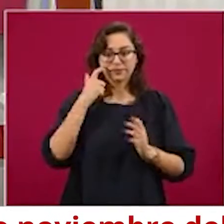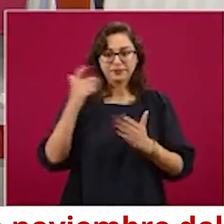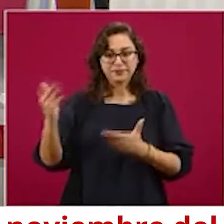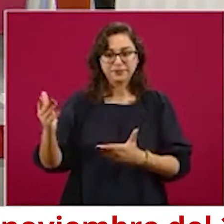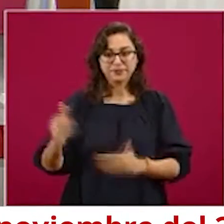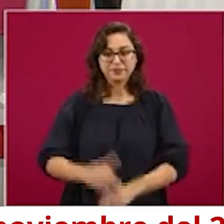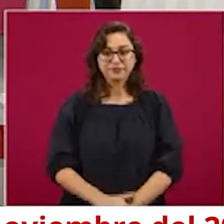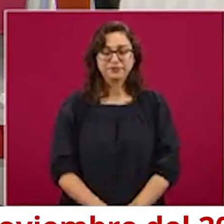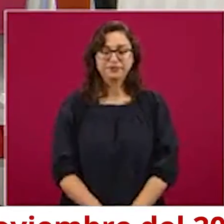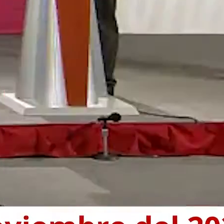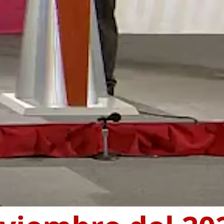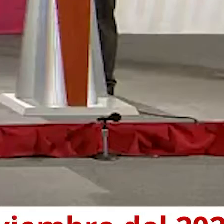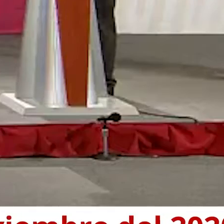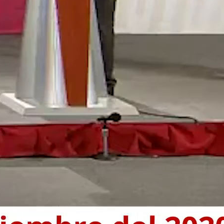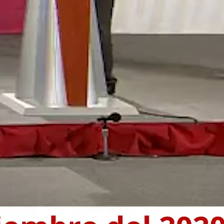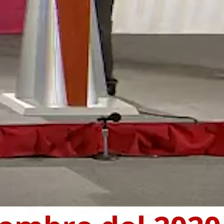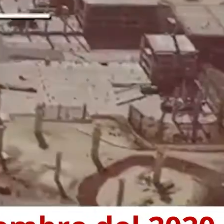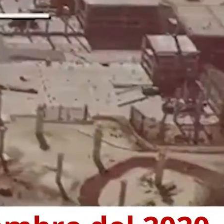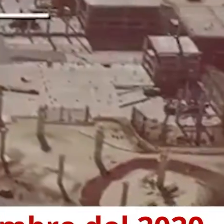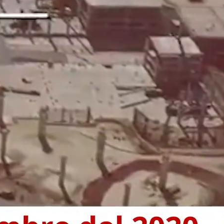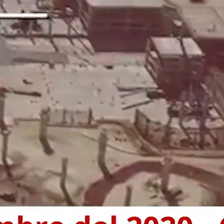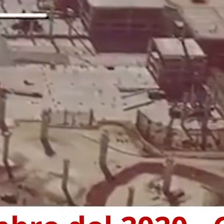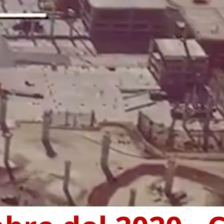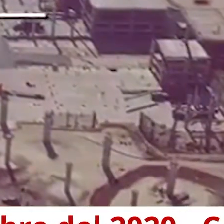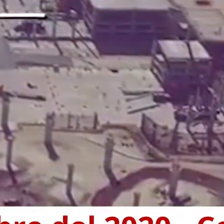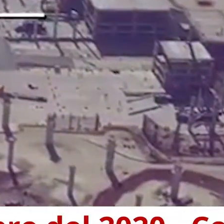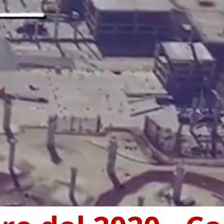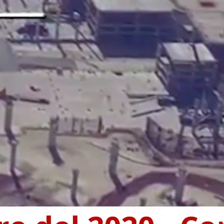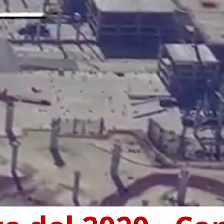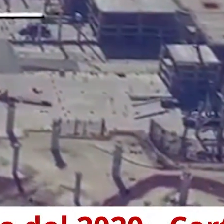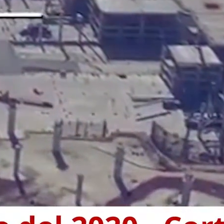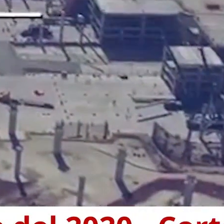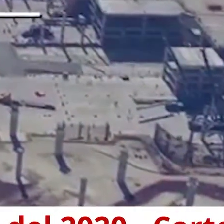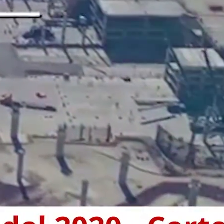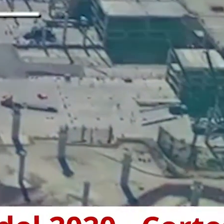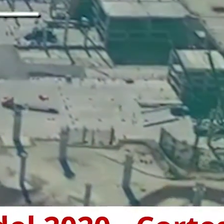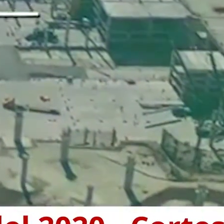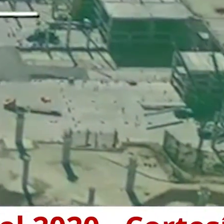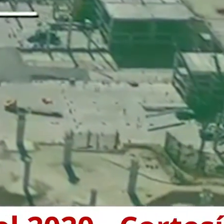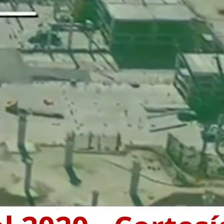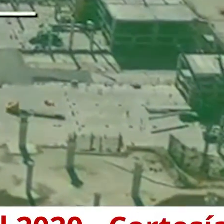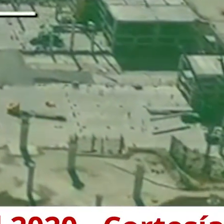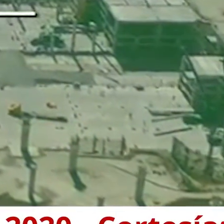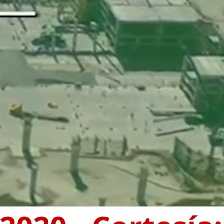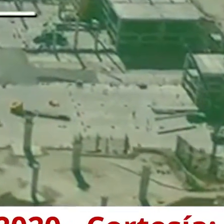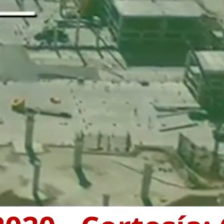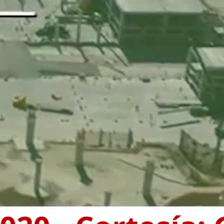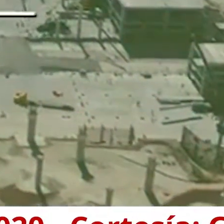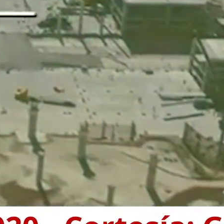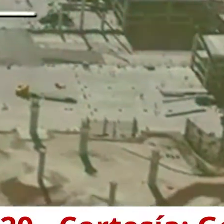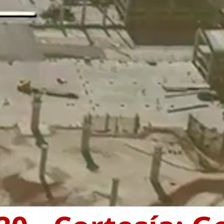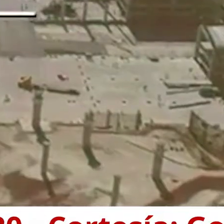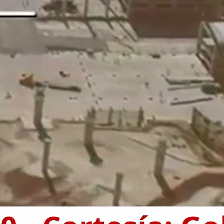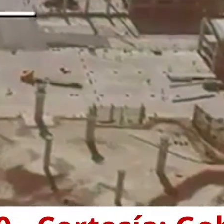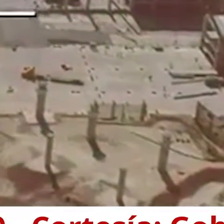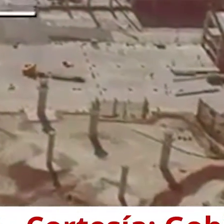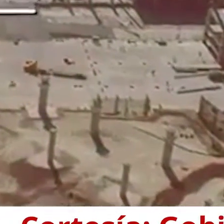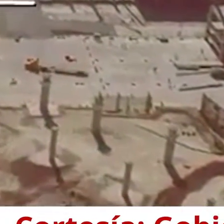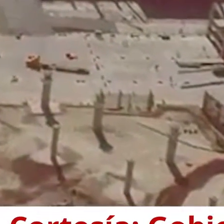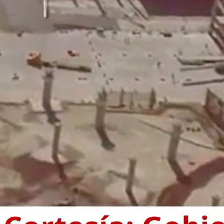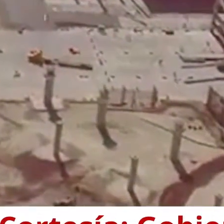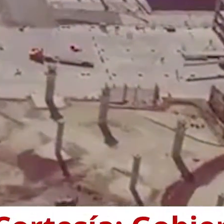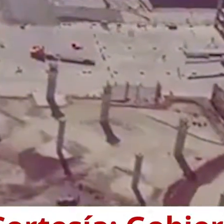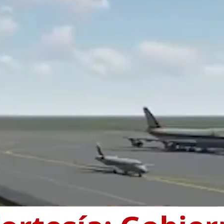Secretaría de la Defensa Nacional informa los avances en la construcción del Aeropuerto Internacional Felipe Ángeles al 9 de noviembre de